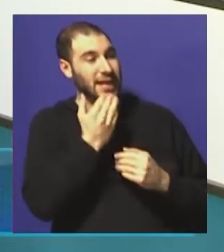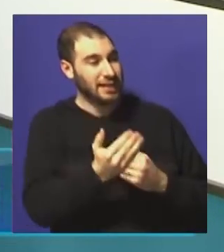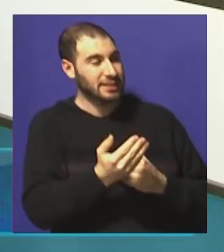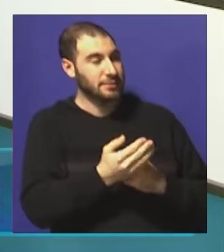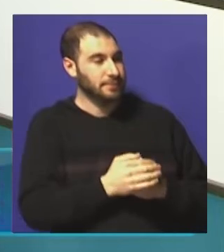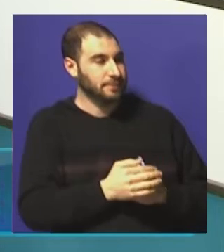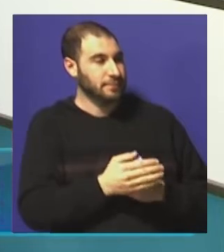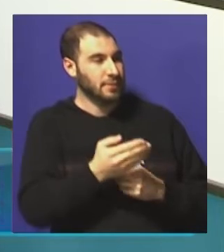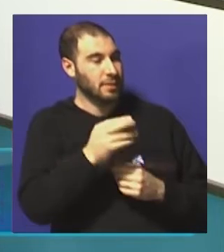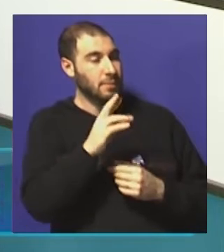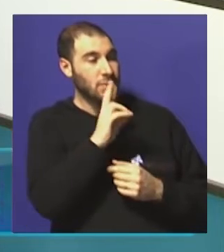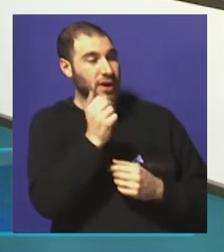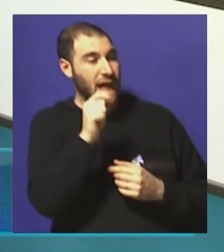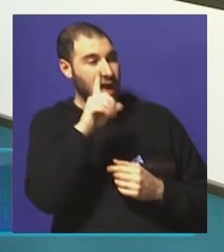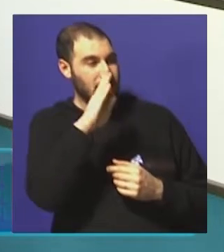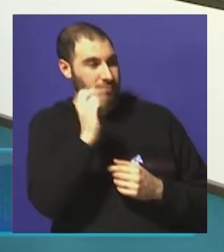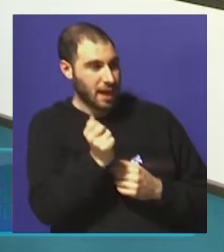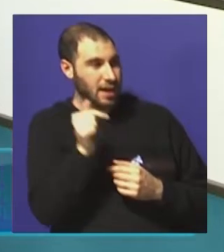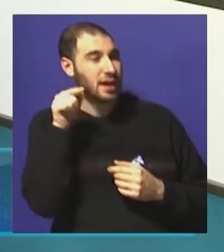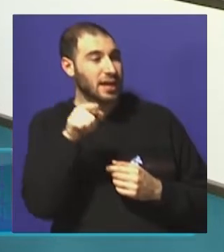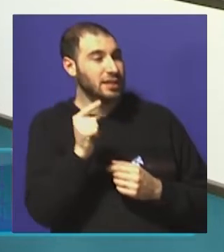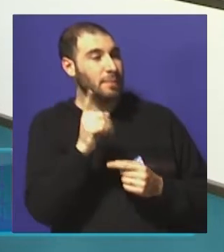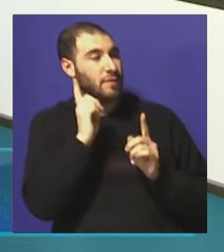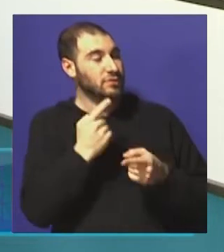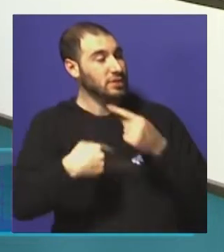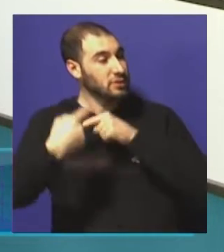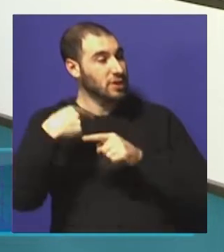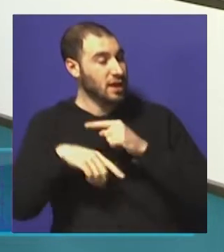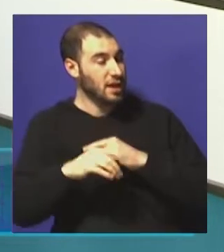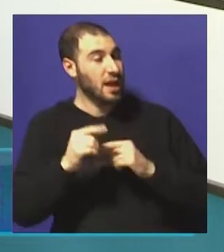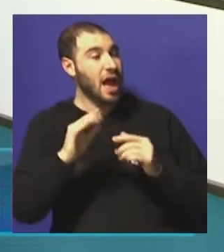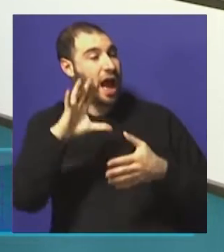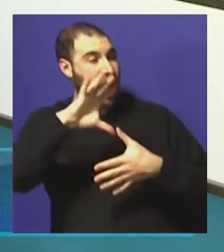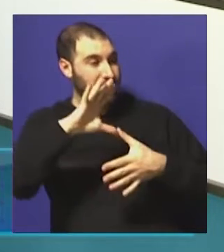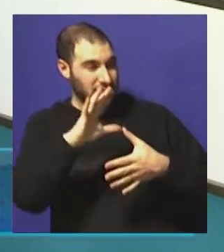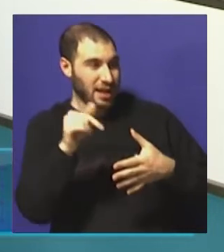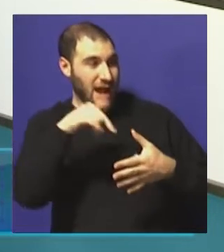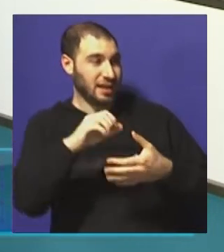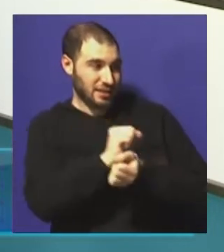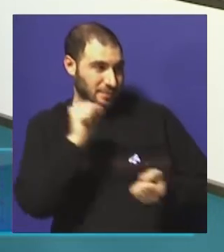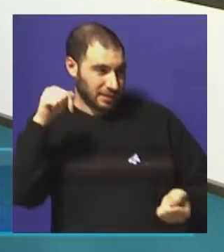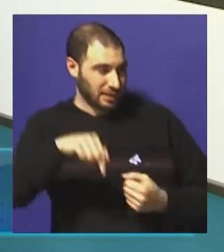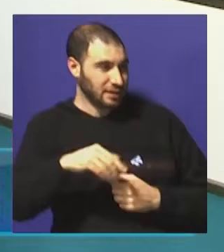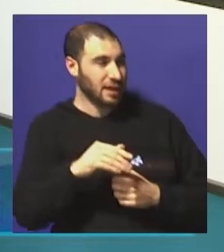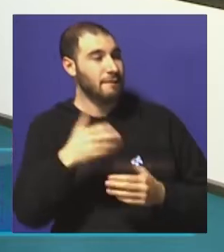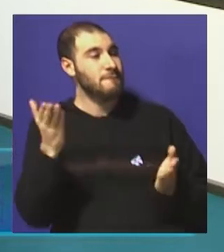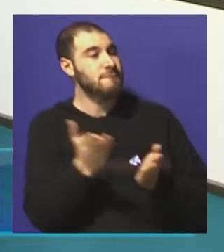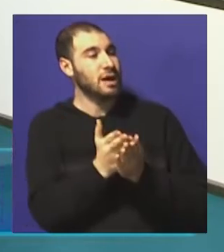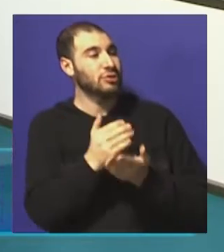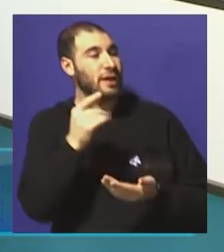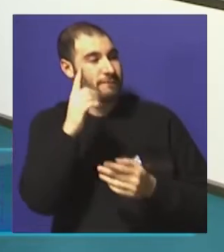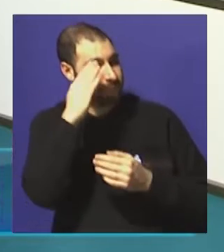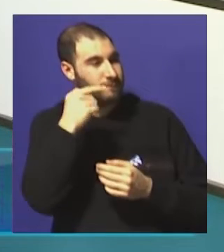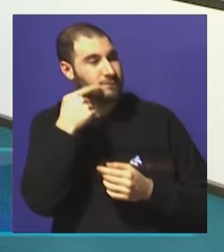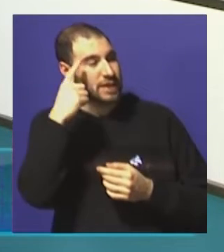la presencia a Alba María Acevedo. Ella es historiadora, profesora de Historia Americana Colonial e Independiente de la Facultad de Filosofía